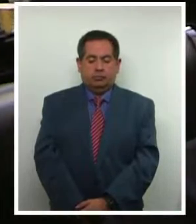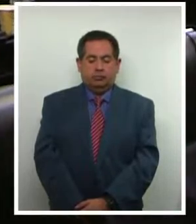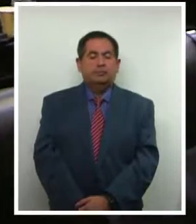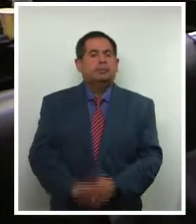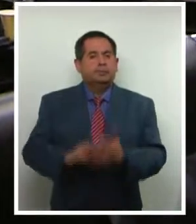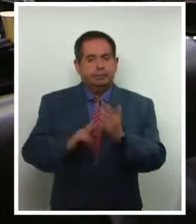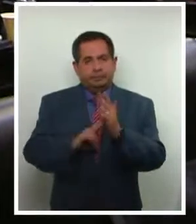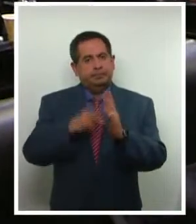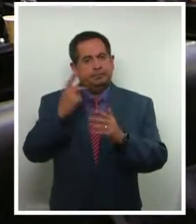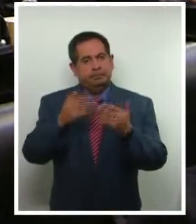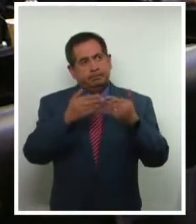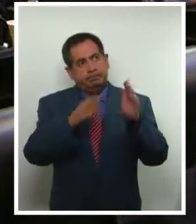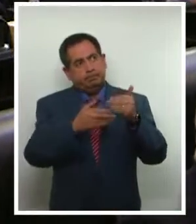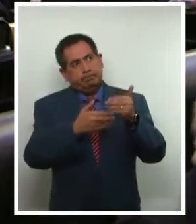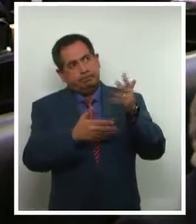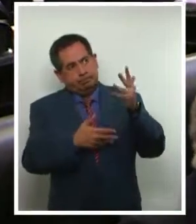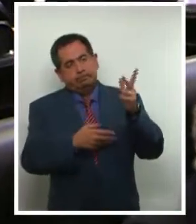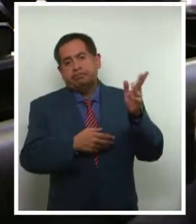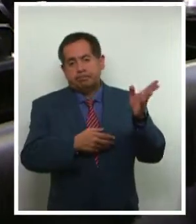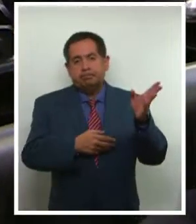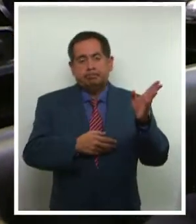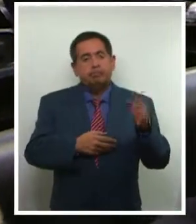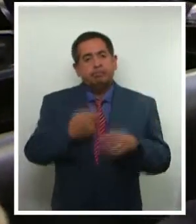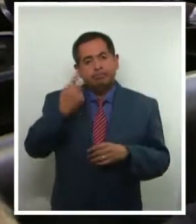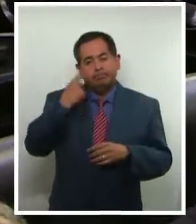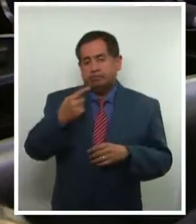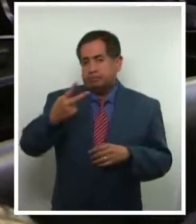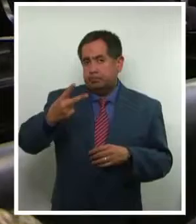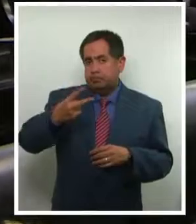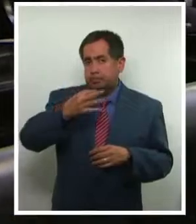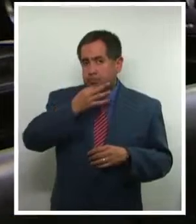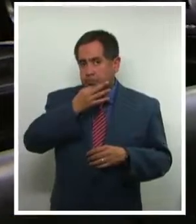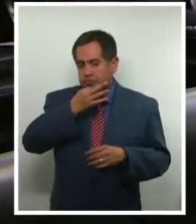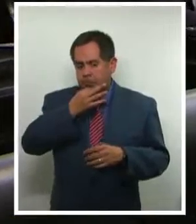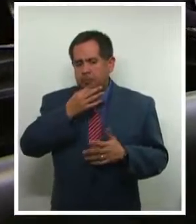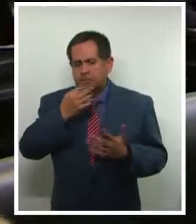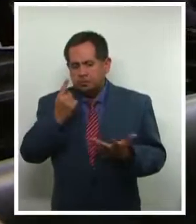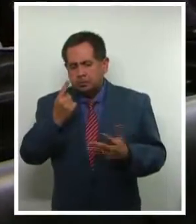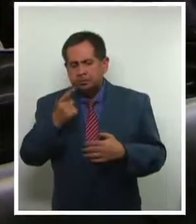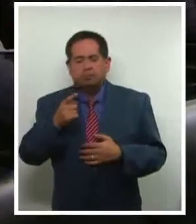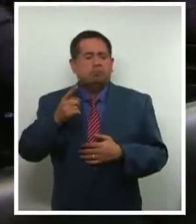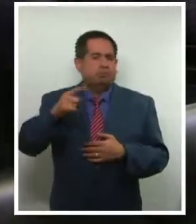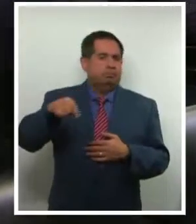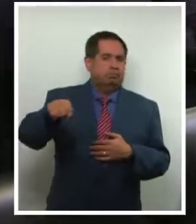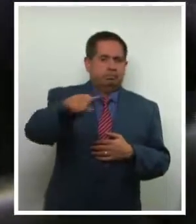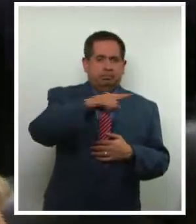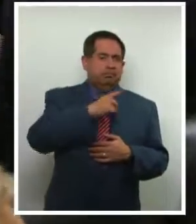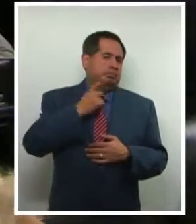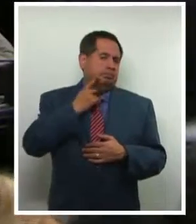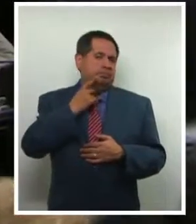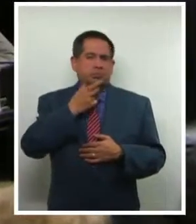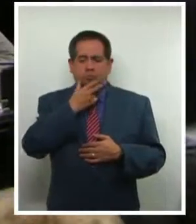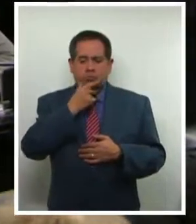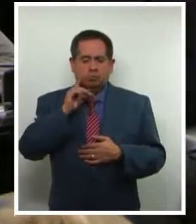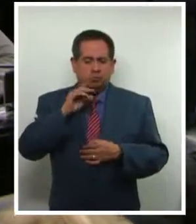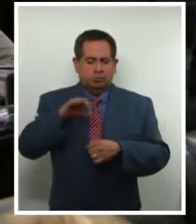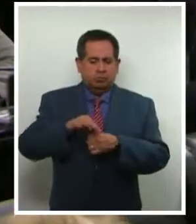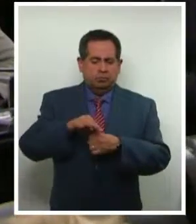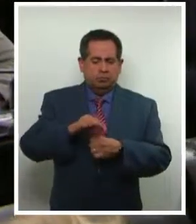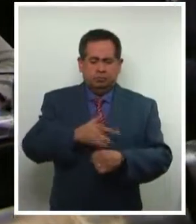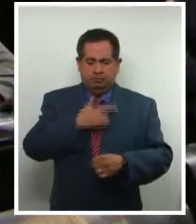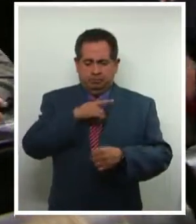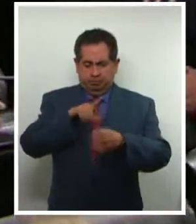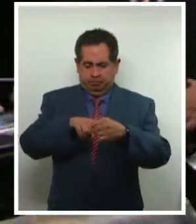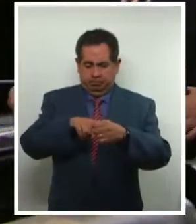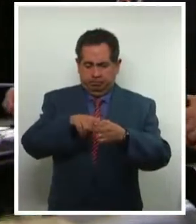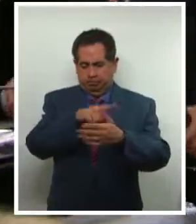nueva cuenta se abre ese tablero electrónico, pero ahora por 2 minutos, para que los legisladores emitan su voto correspondiente